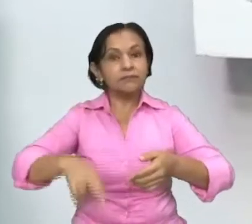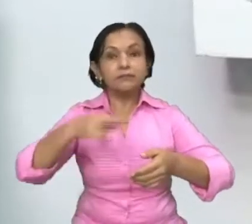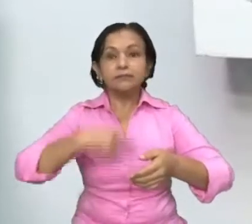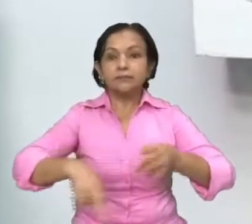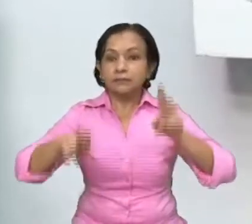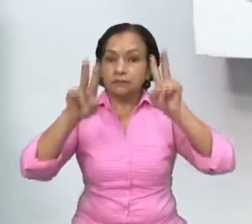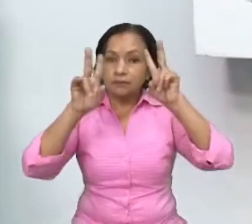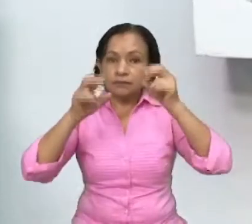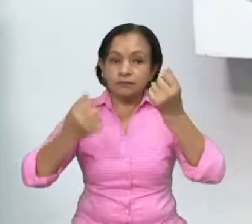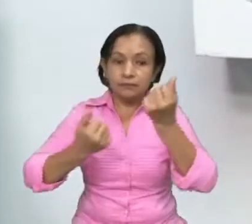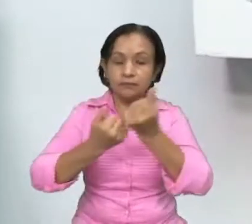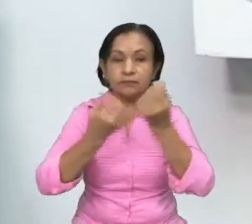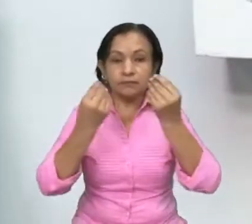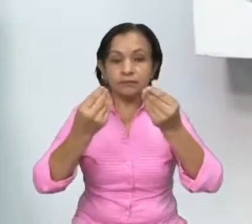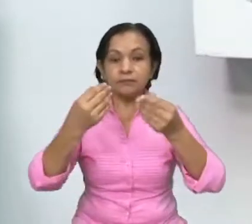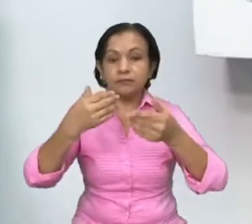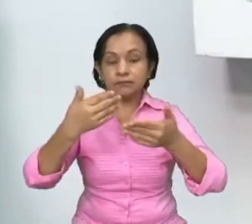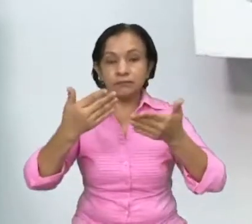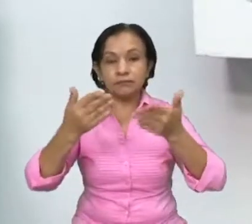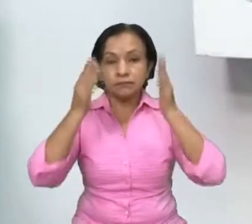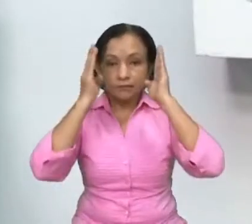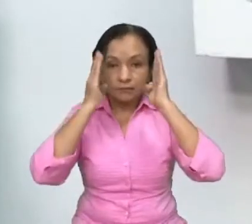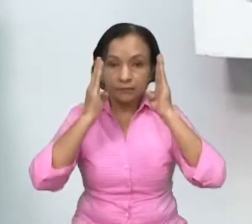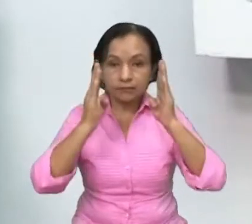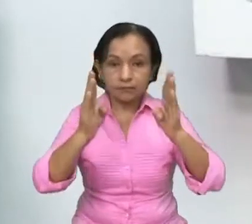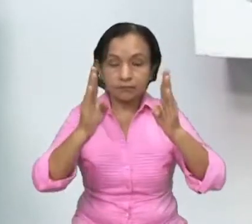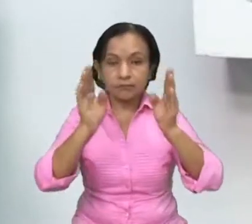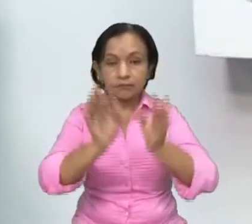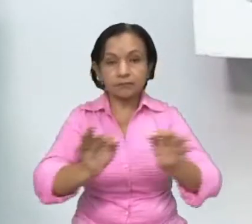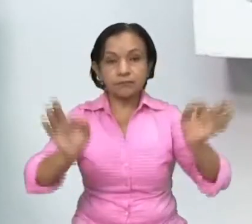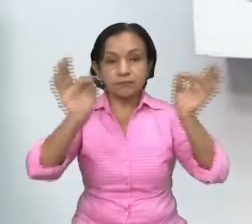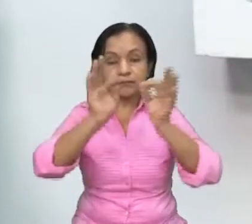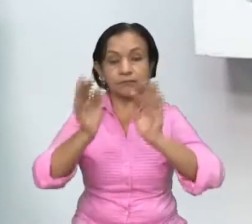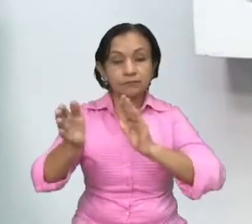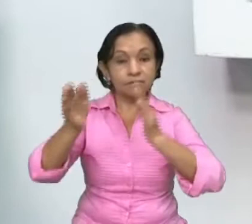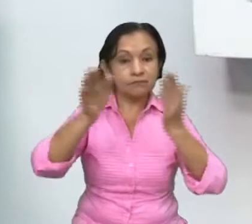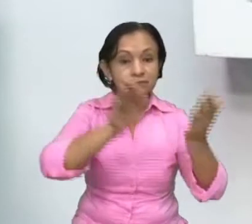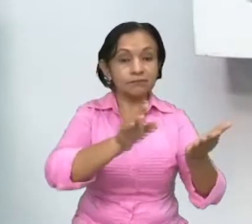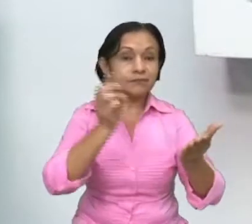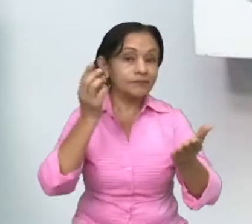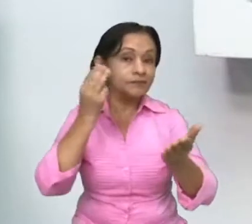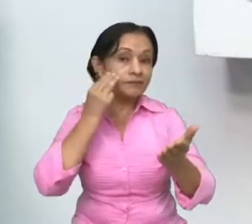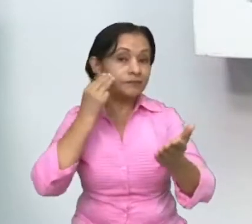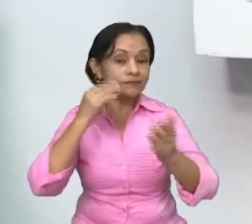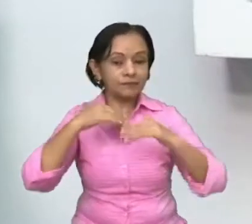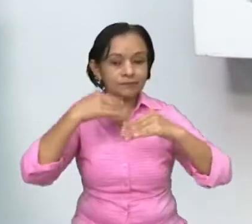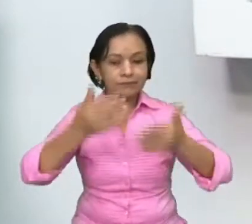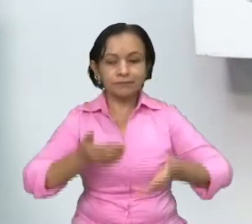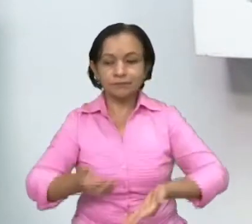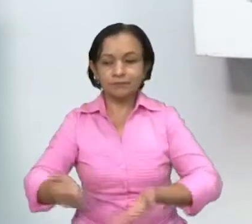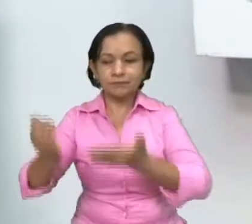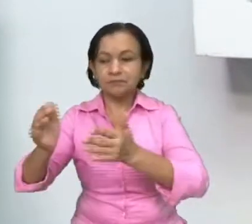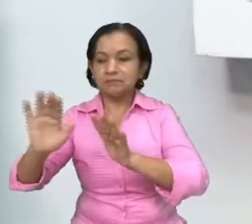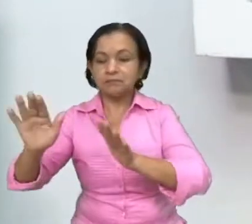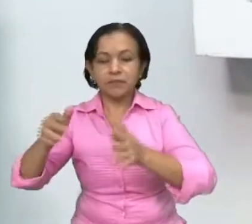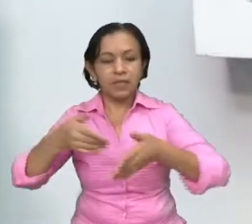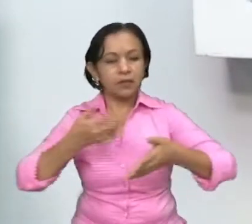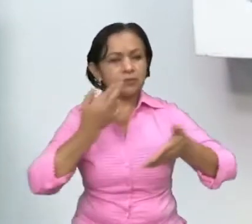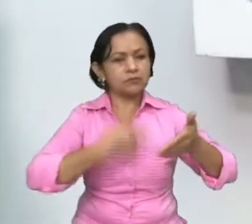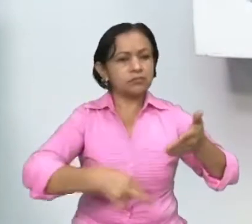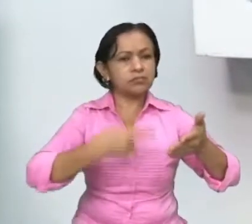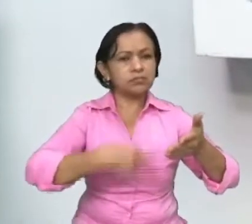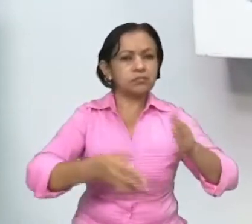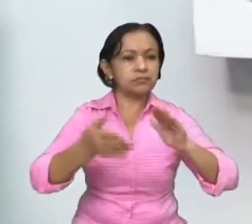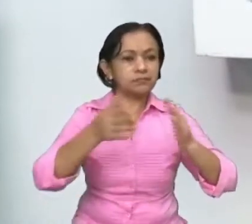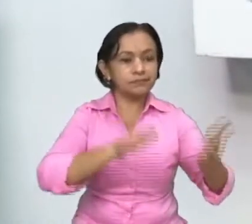tema que se ha fortalecido mucho en el proceso de la atención como principal causa de muerte y de morbilidad en las embarazadas en el momento del parto. Y